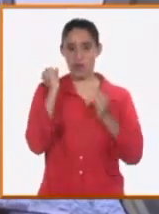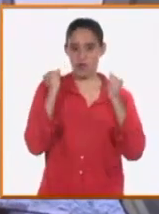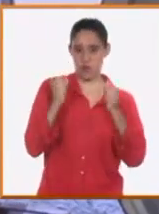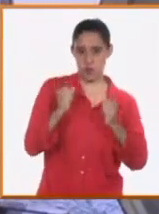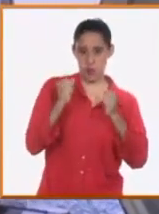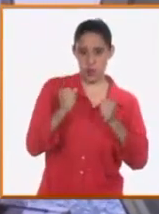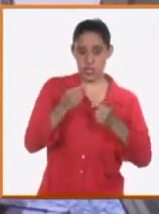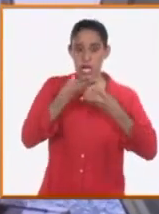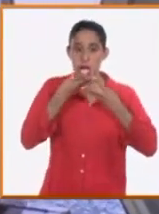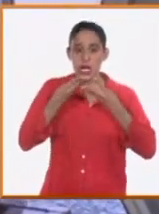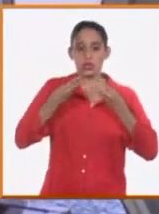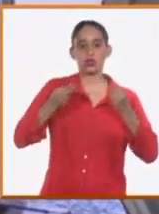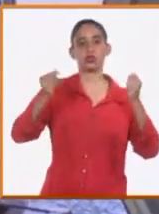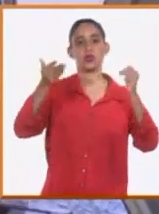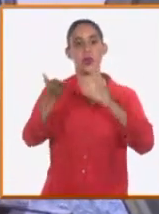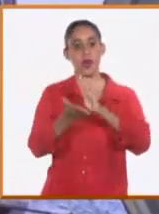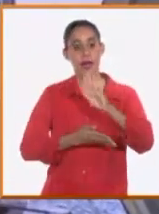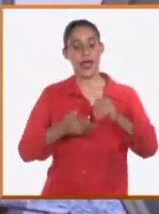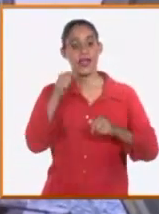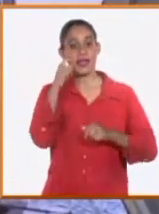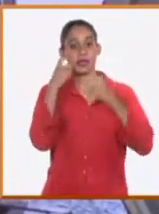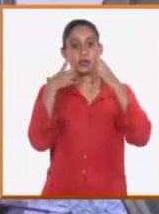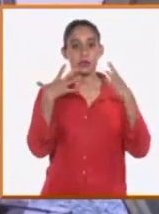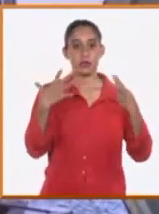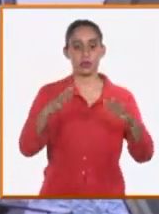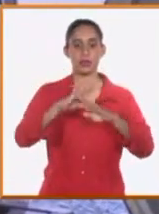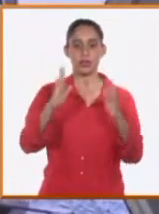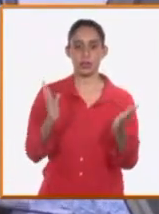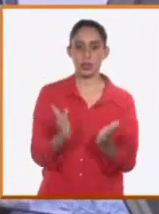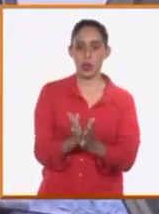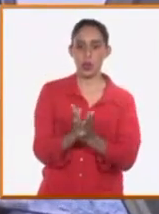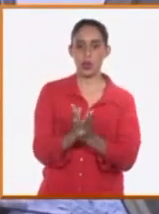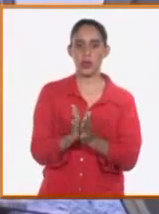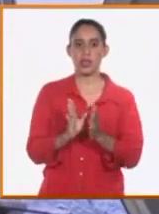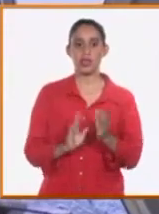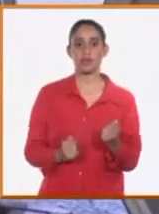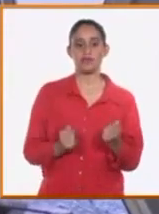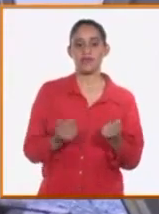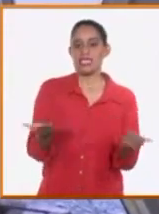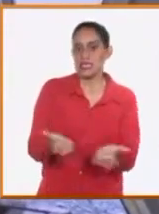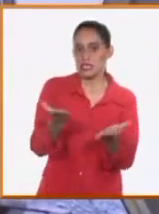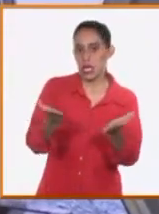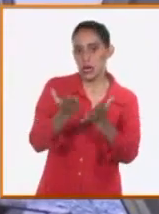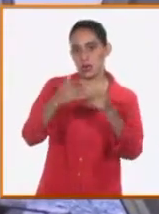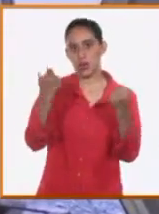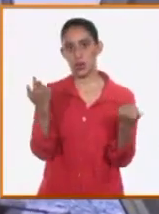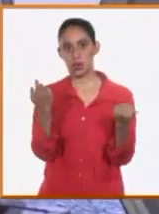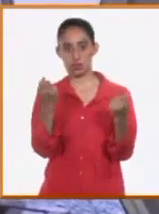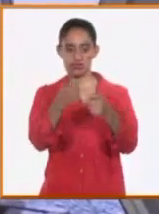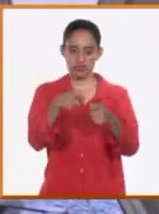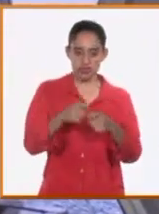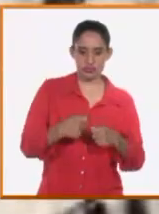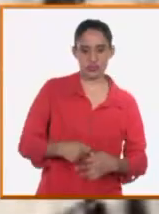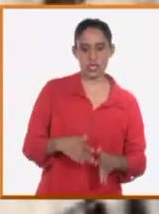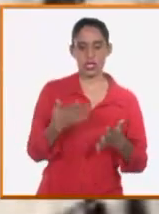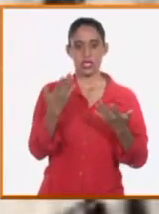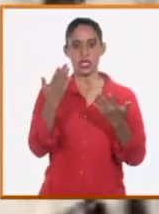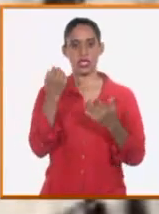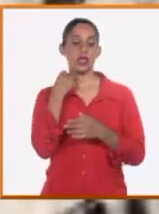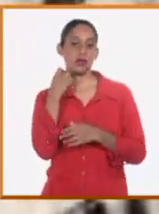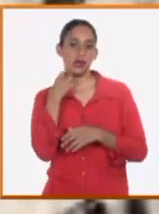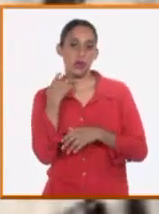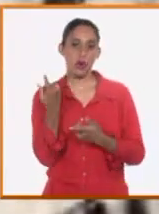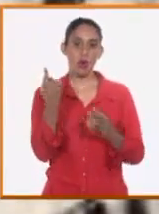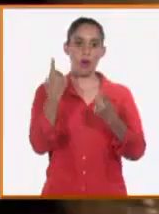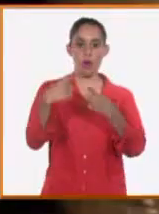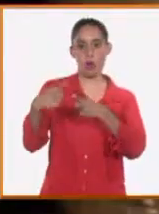azucarera y eso desarrolló también un movimiento de la que es la parte de ron, destilerías y demás, como estamos hablando